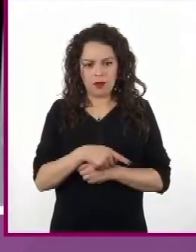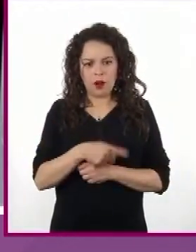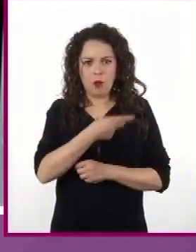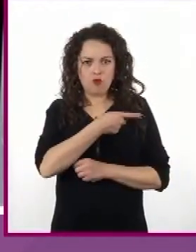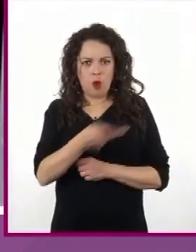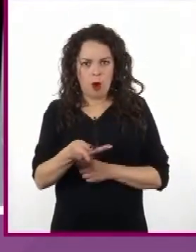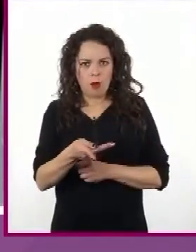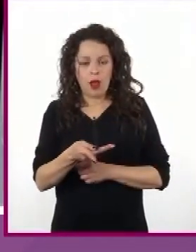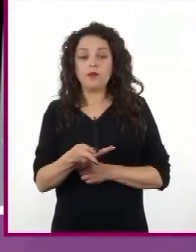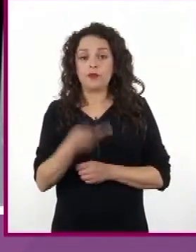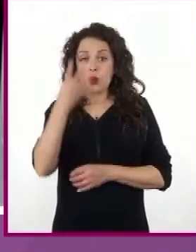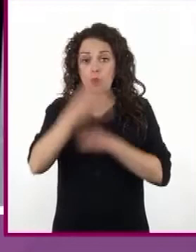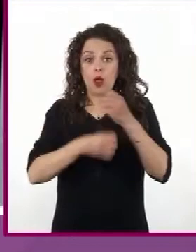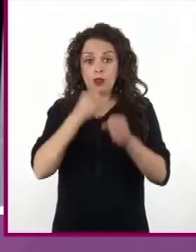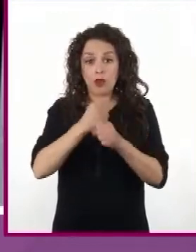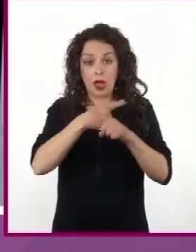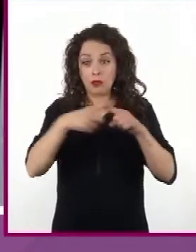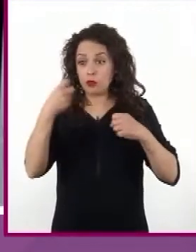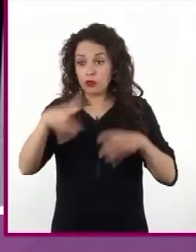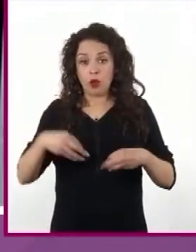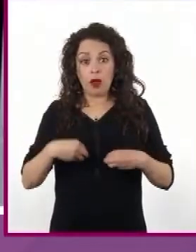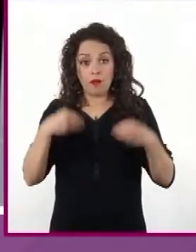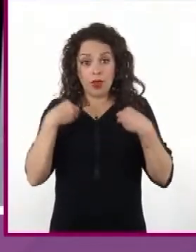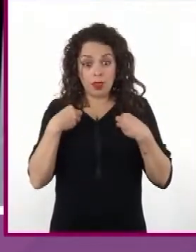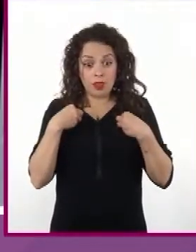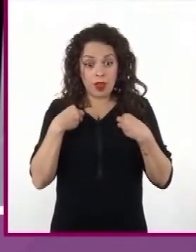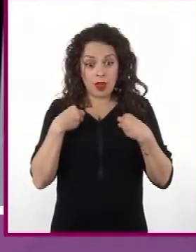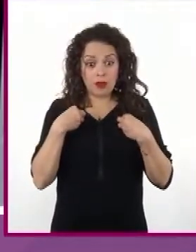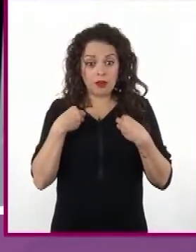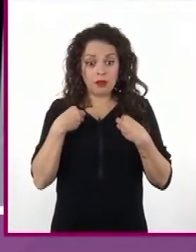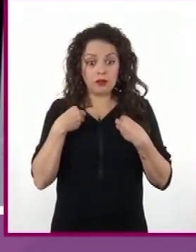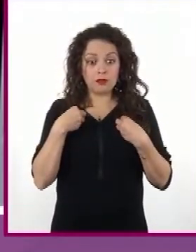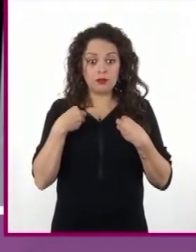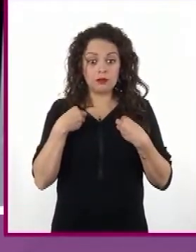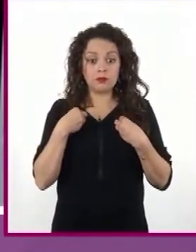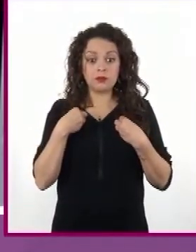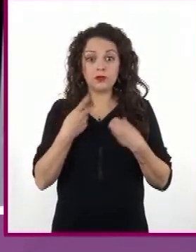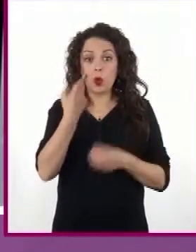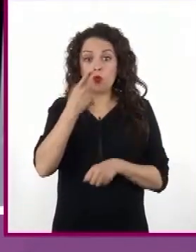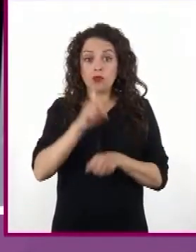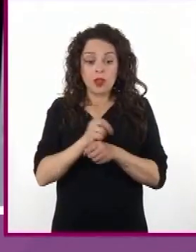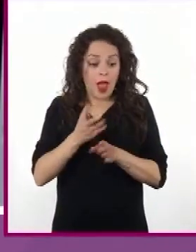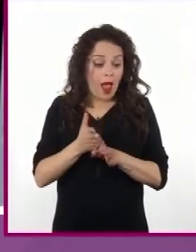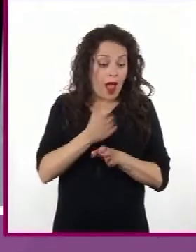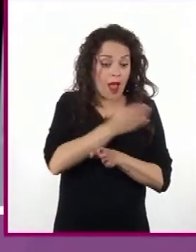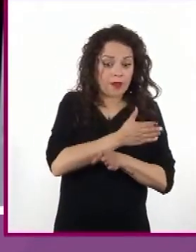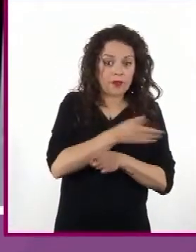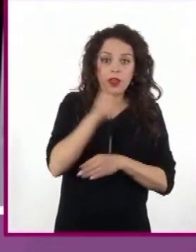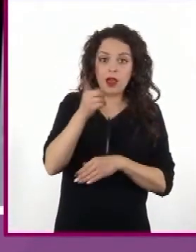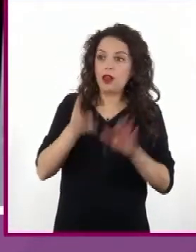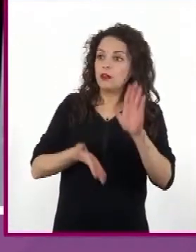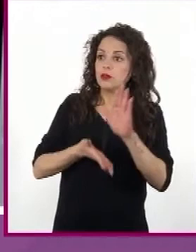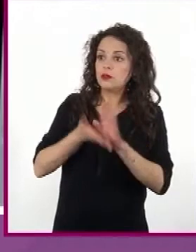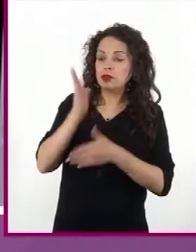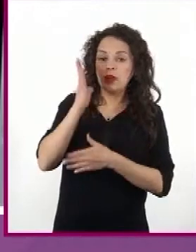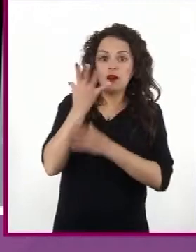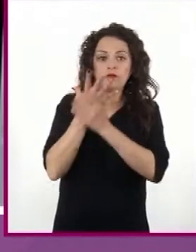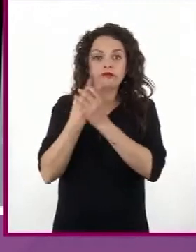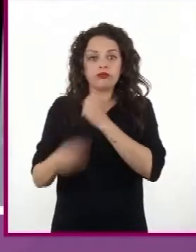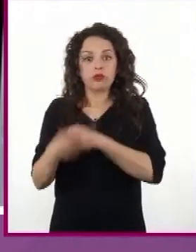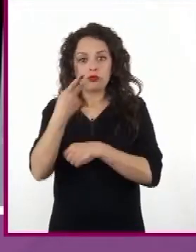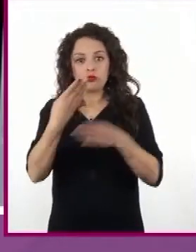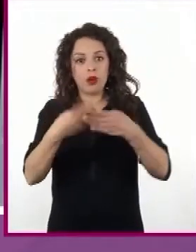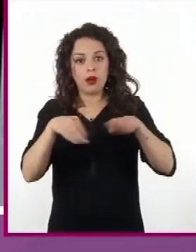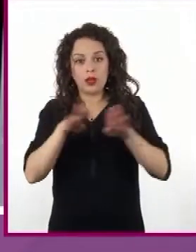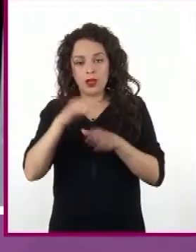su vida, 4 años y medio. Después, casi el día anterior o la noche anterior a que se vaya de su casa de